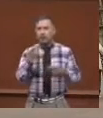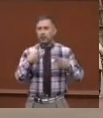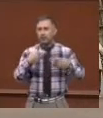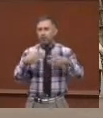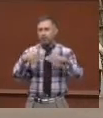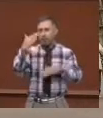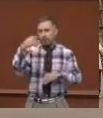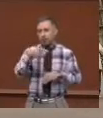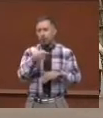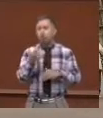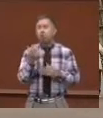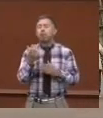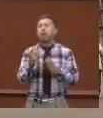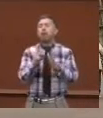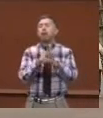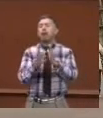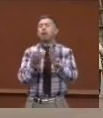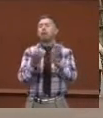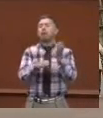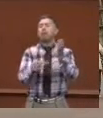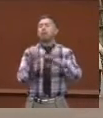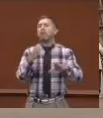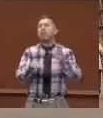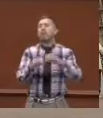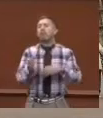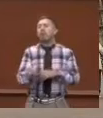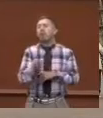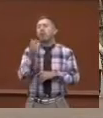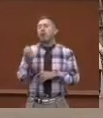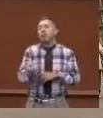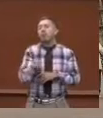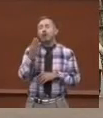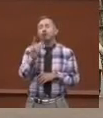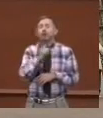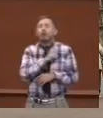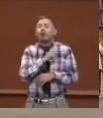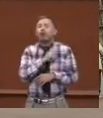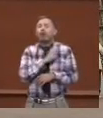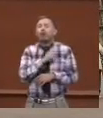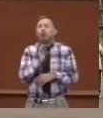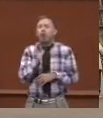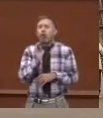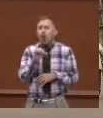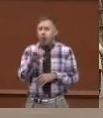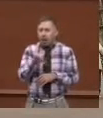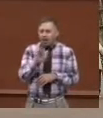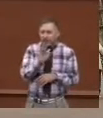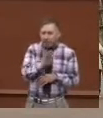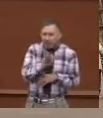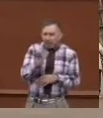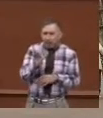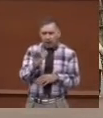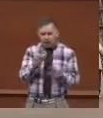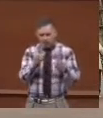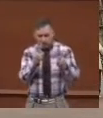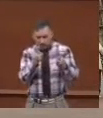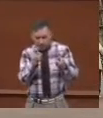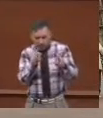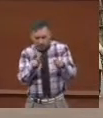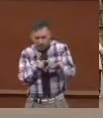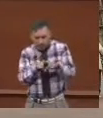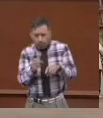surgieron espontáneamente y por casualidad coincidieron en el tiempo y el contenido. Es